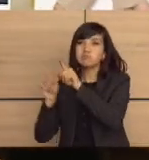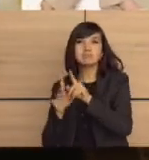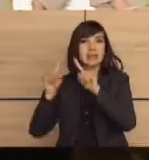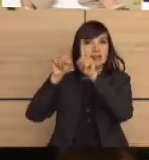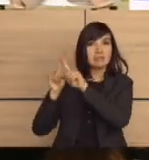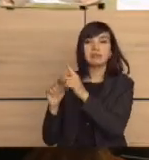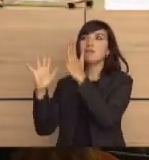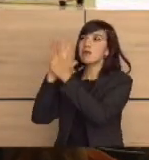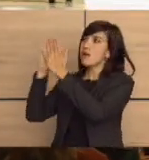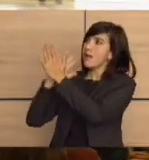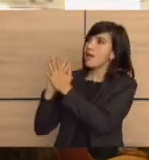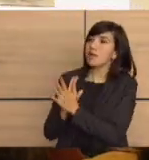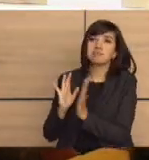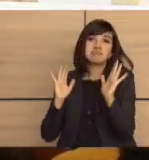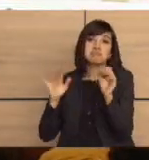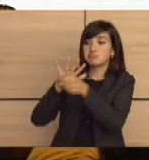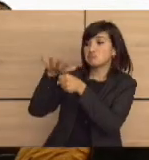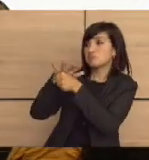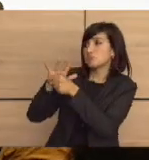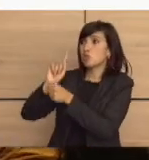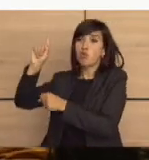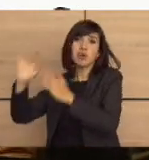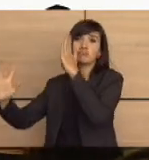haber acerca de un hecho histórico.